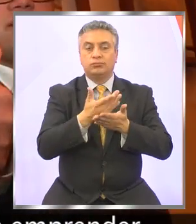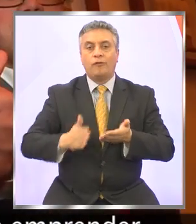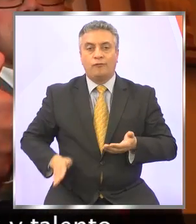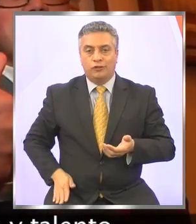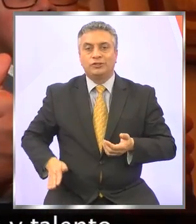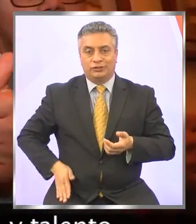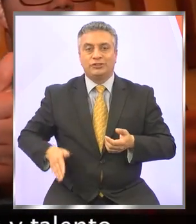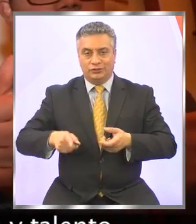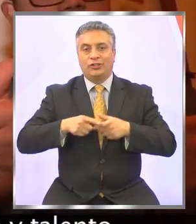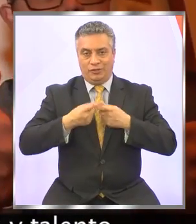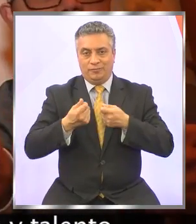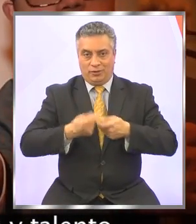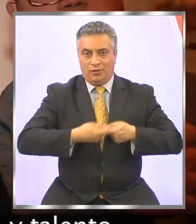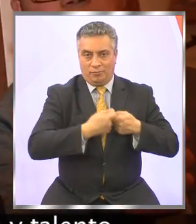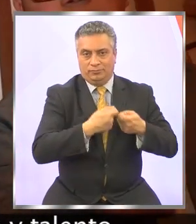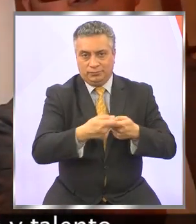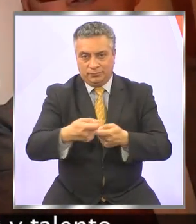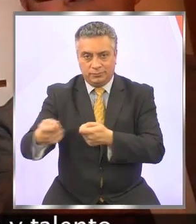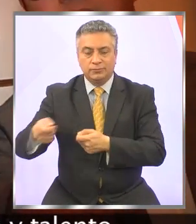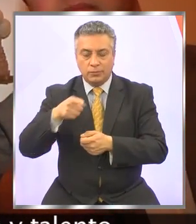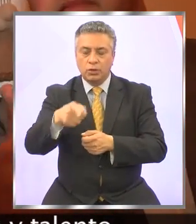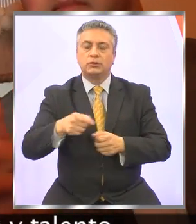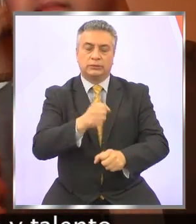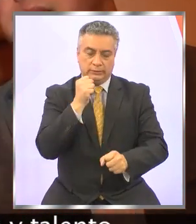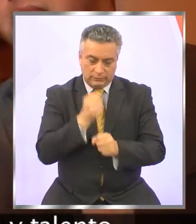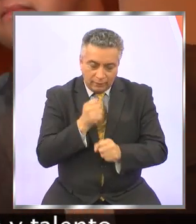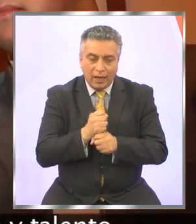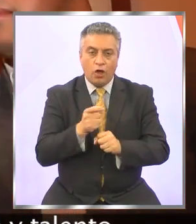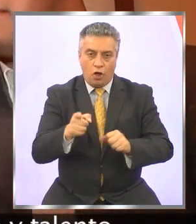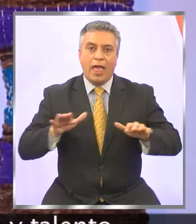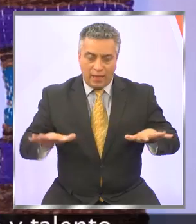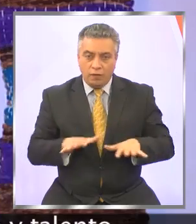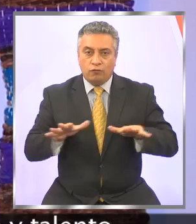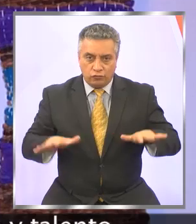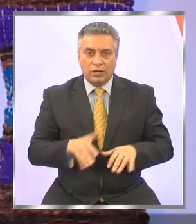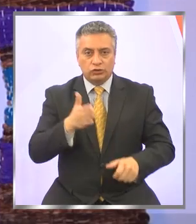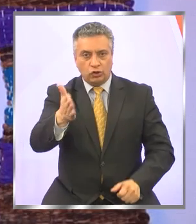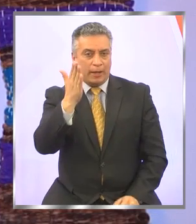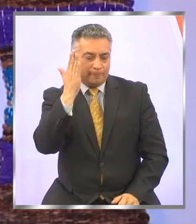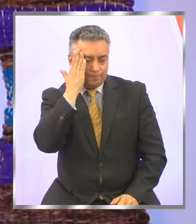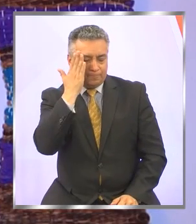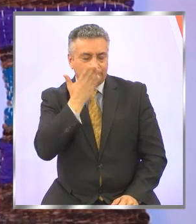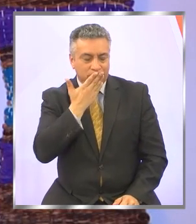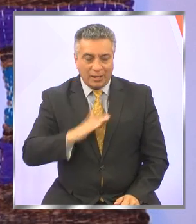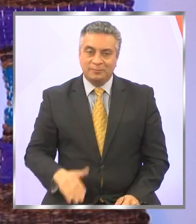pretenden emprender a base de trabajo, esfuerzo y talento.